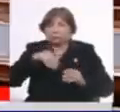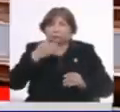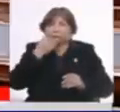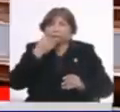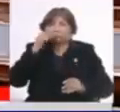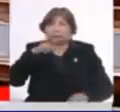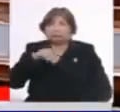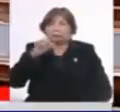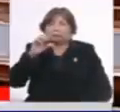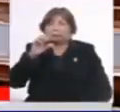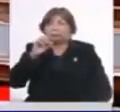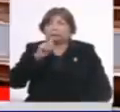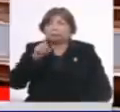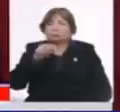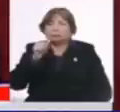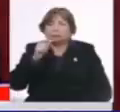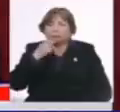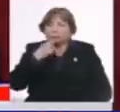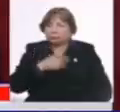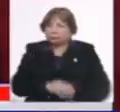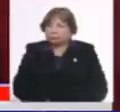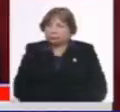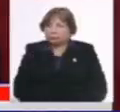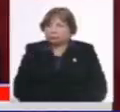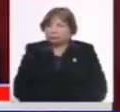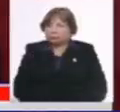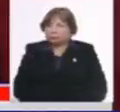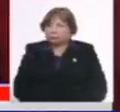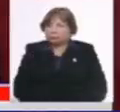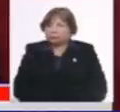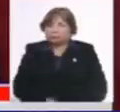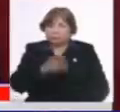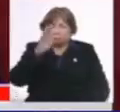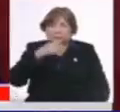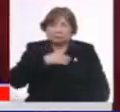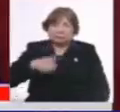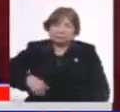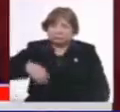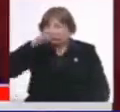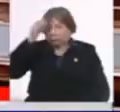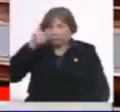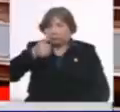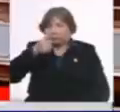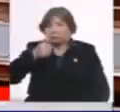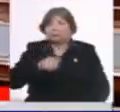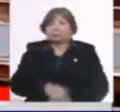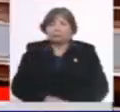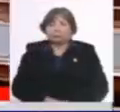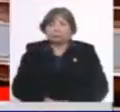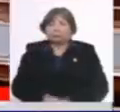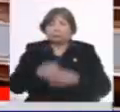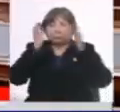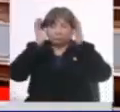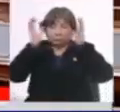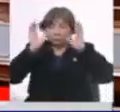llamó al señor González? Al señor González lo llamó el presidente, si no me equivoco. El propio presidente. Así entonces, con